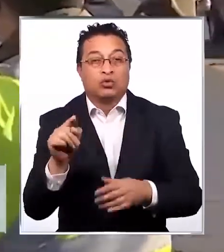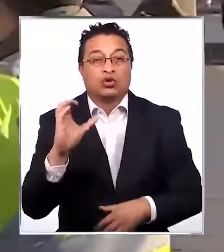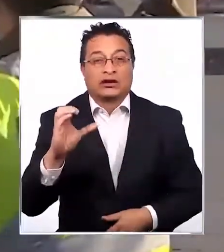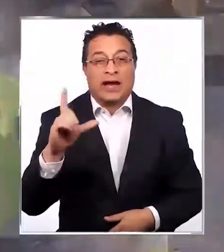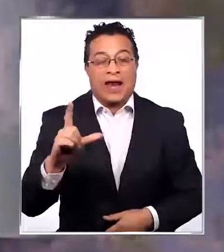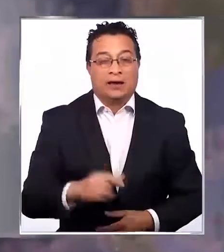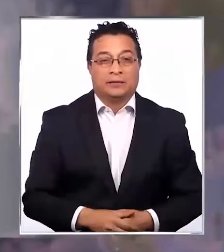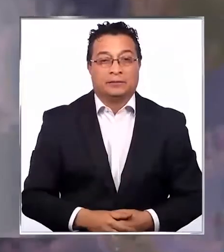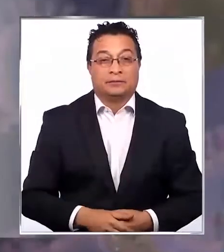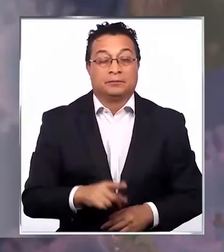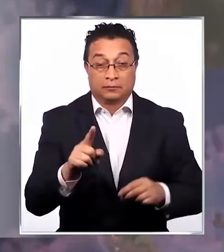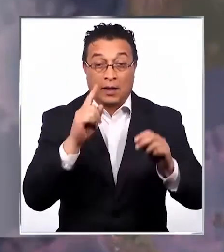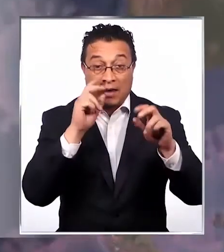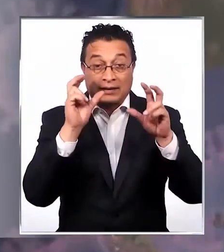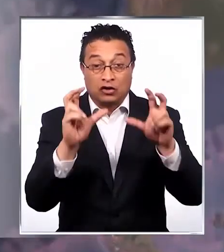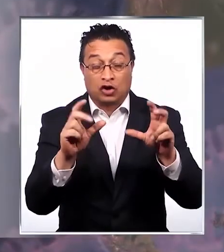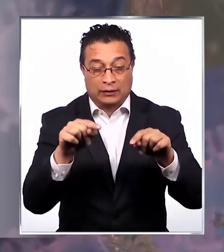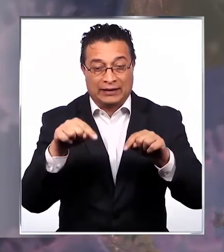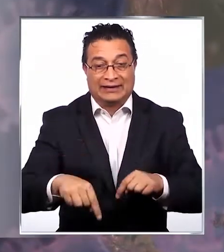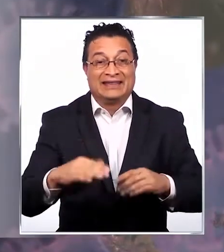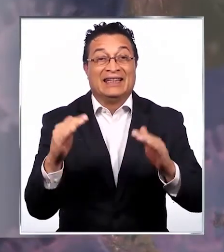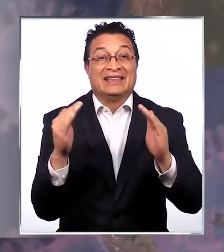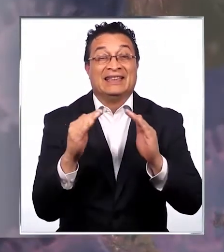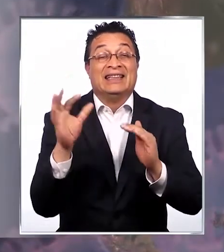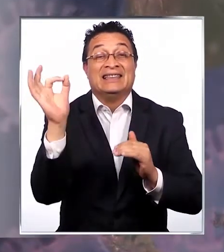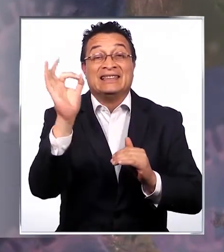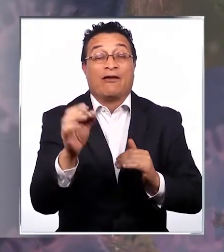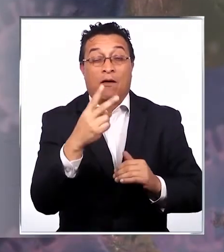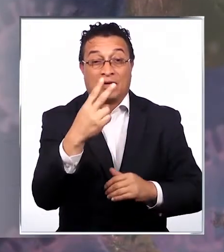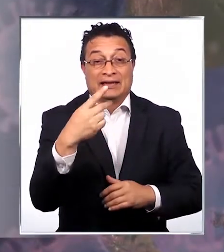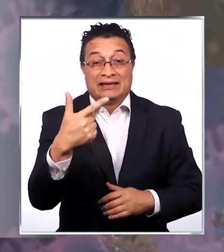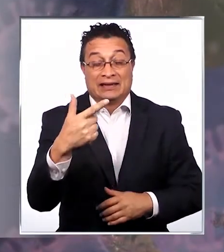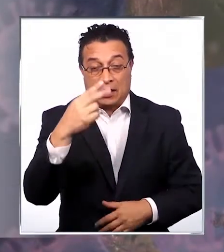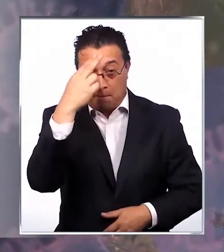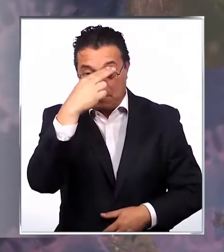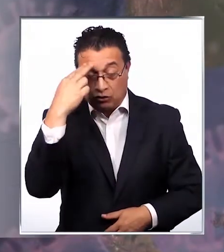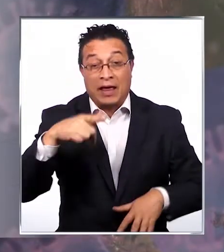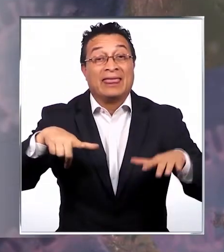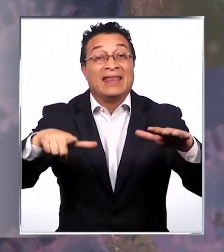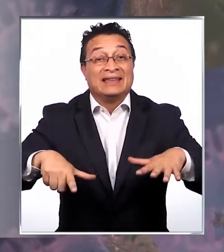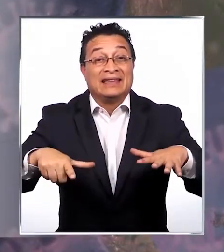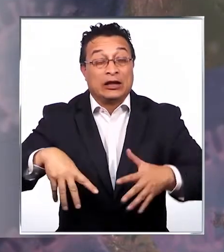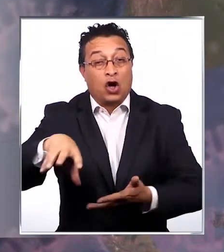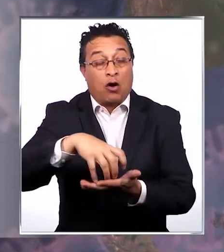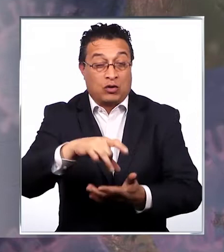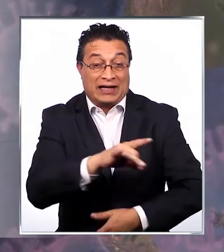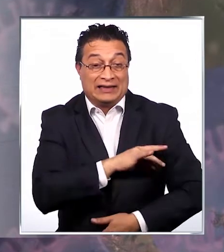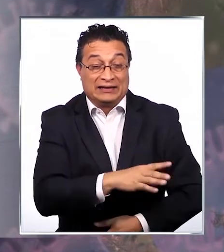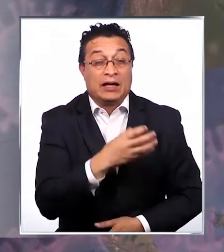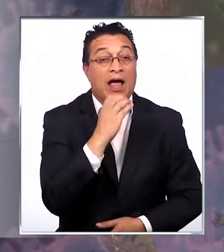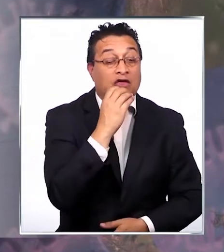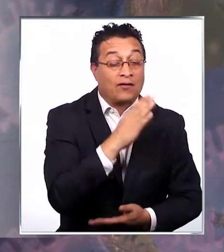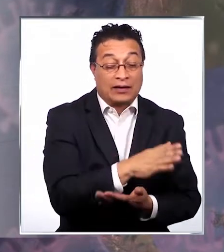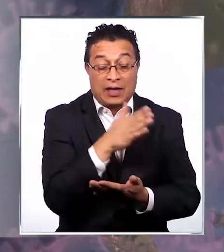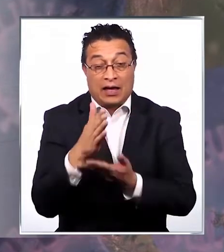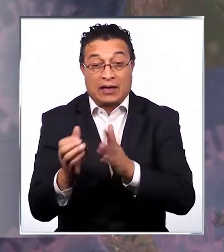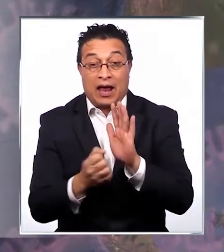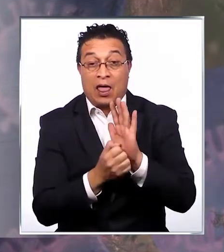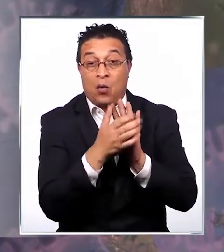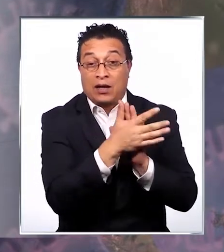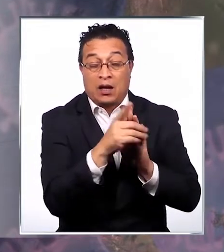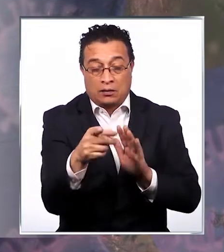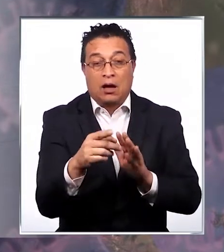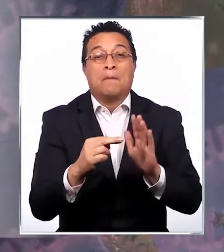www.denunciasegura.cl. Mucha atención a contar de este sábado 27 de marzo, 17 comunas del país, desde Antofagasta a la